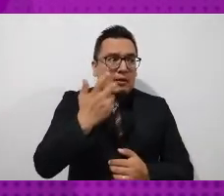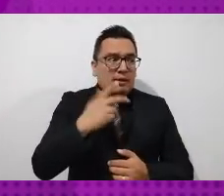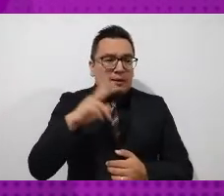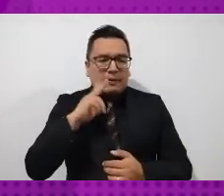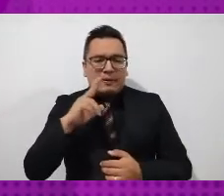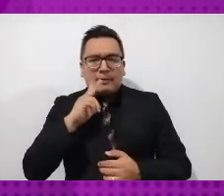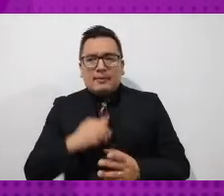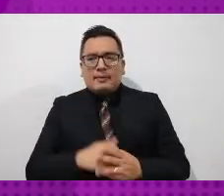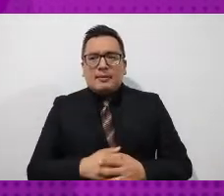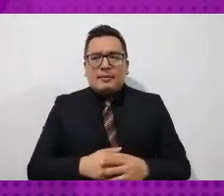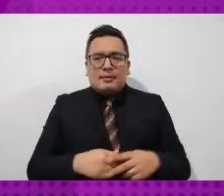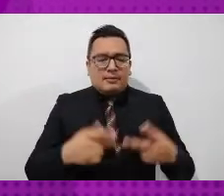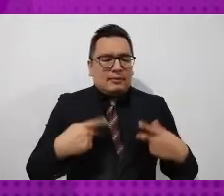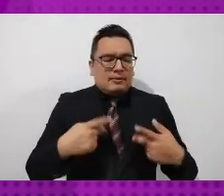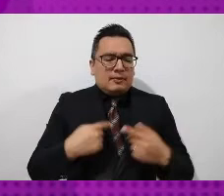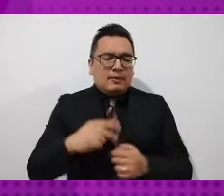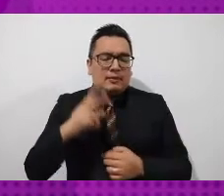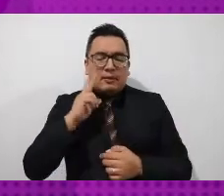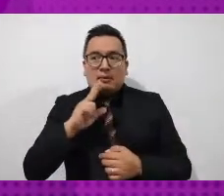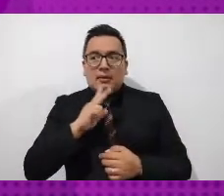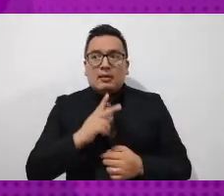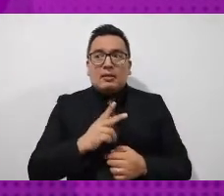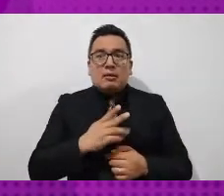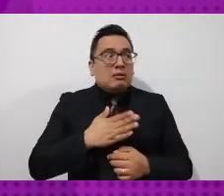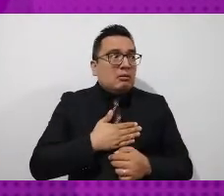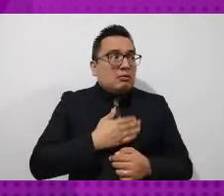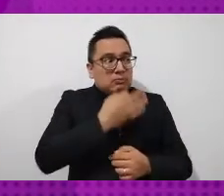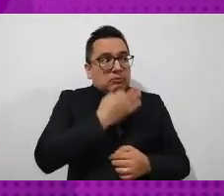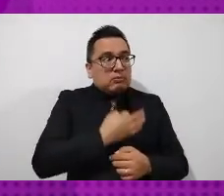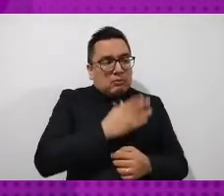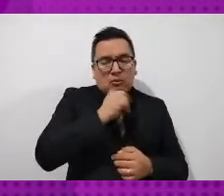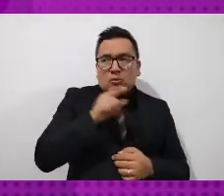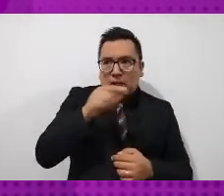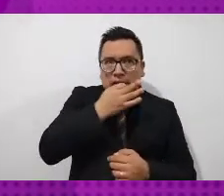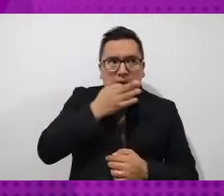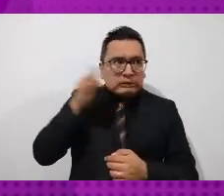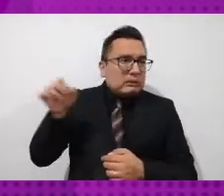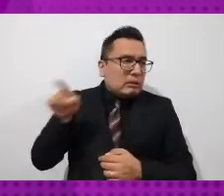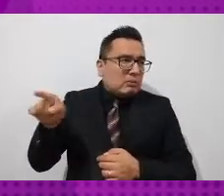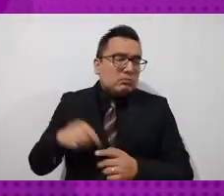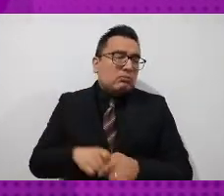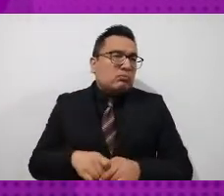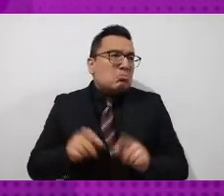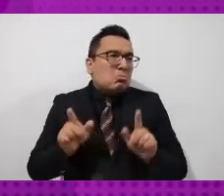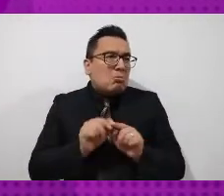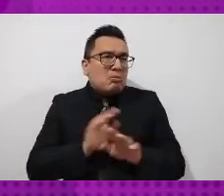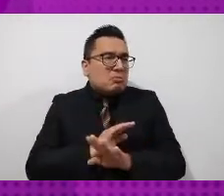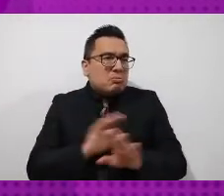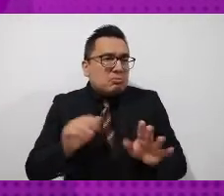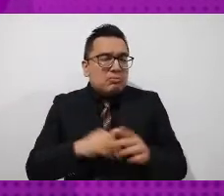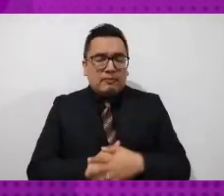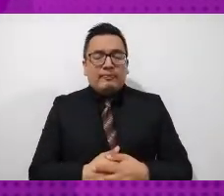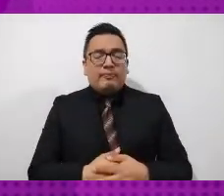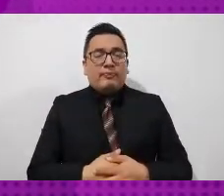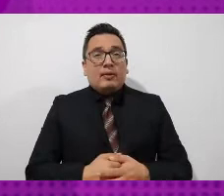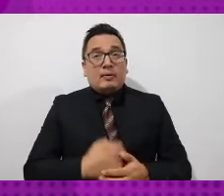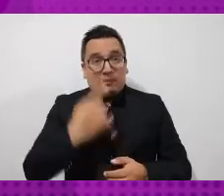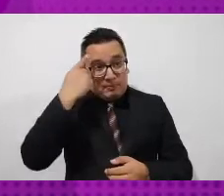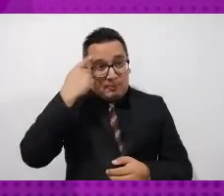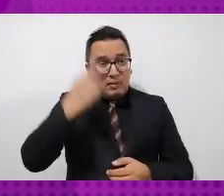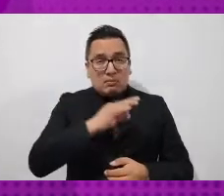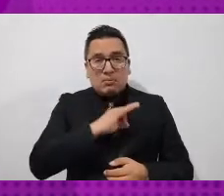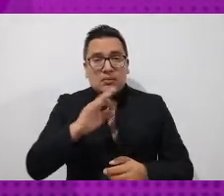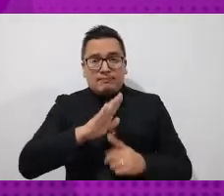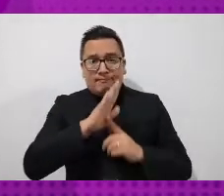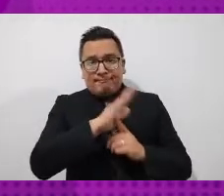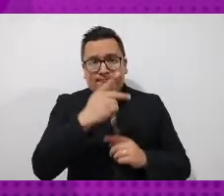que escuche y reciba tus notificaciones, lo puedes hacer. Pero eso es todo lo que se tiene que hacer para poder